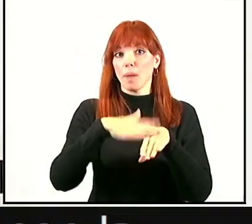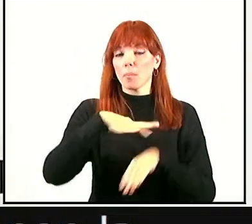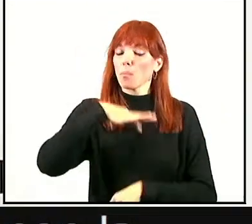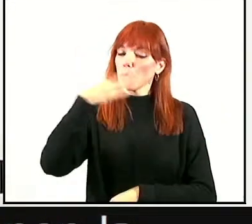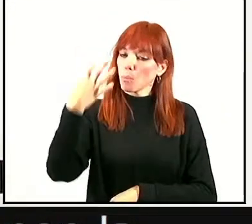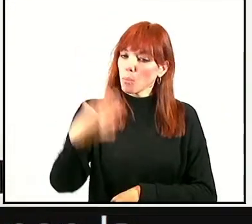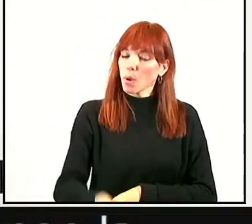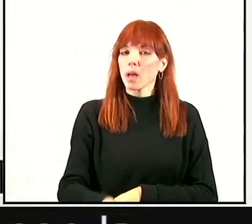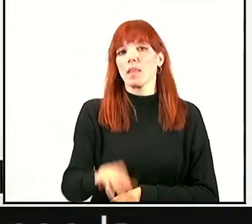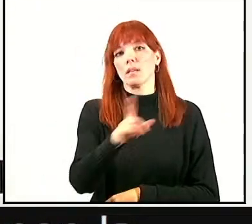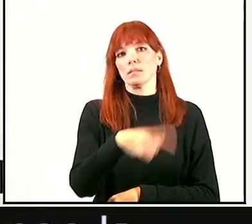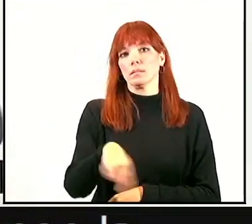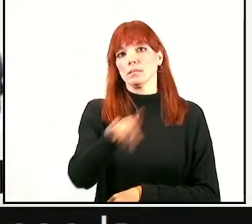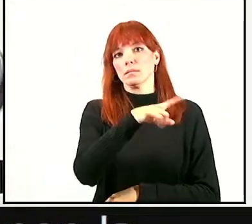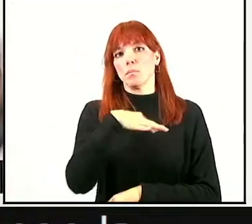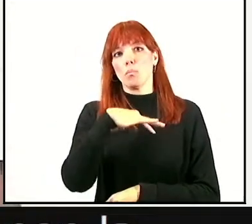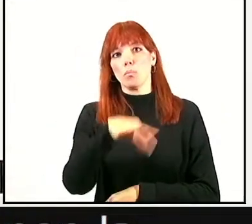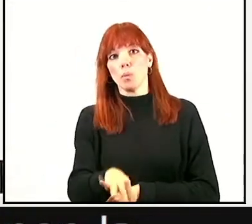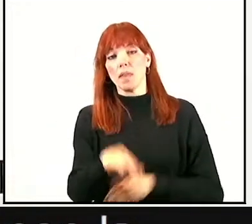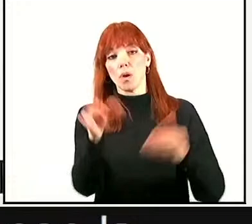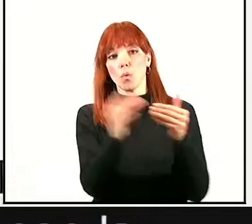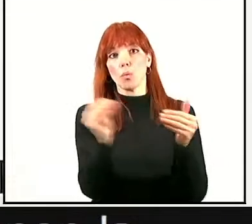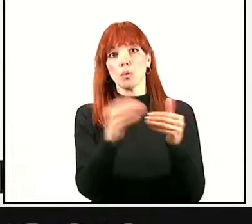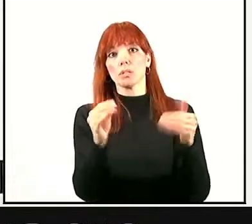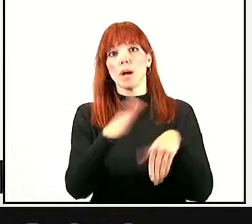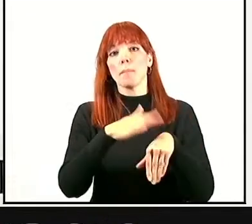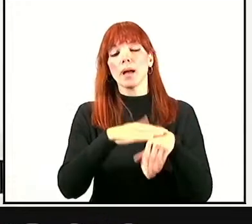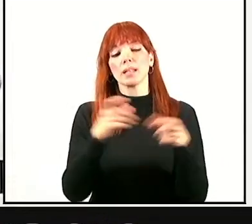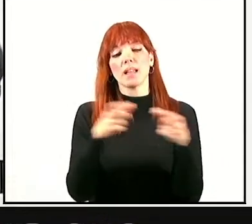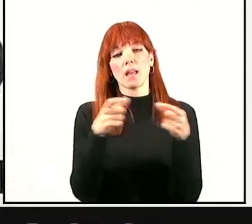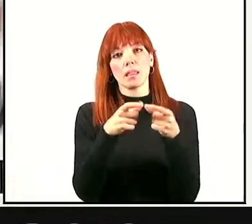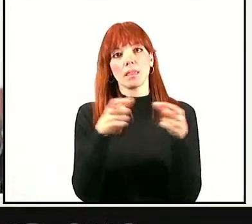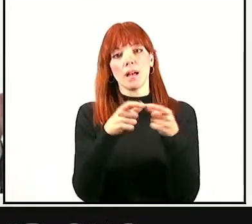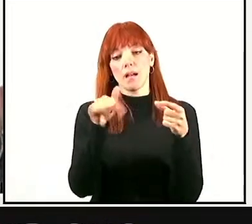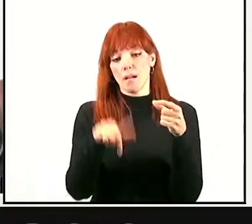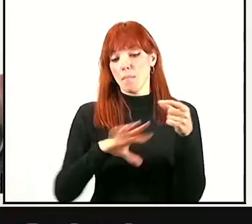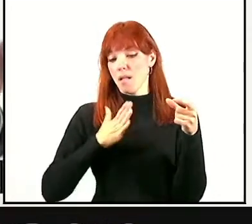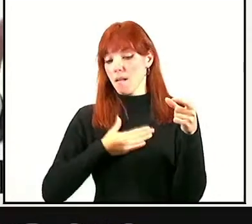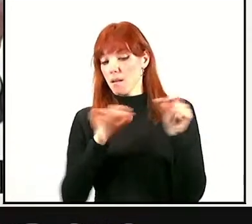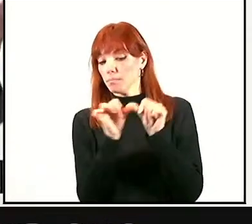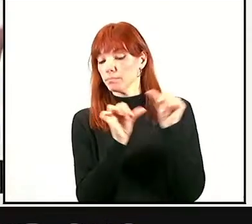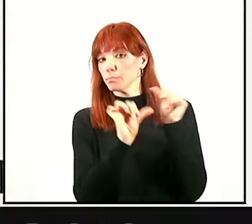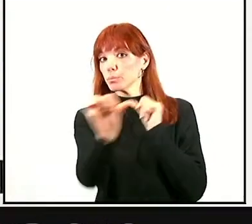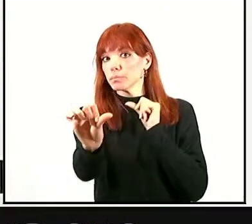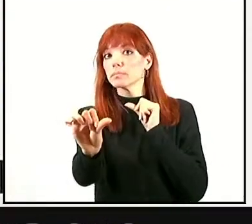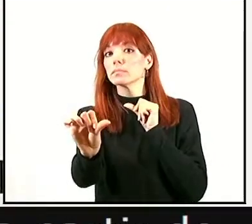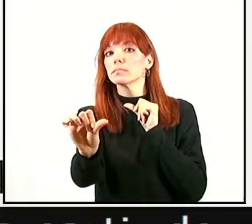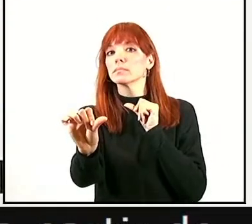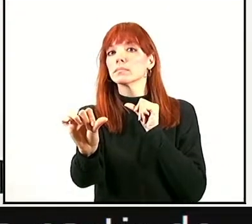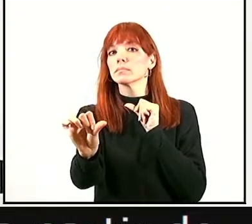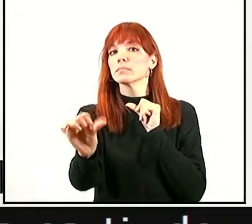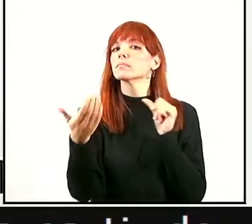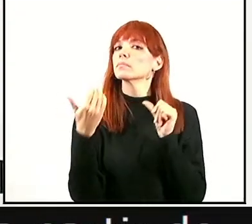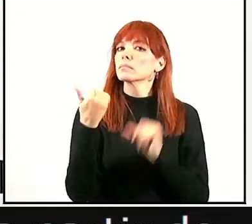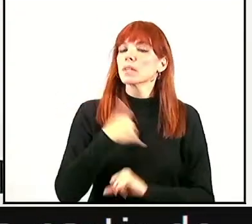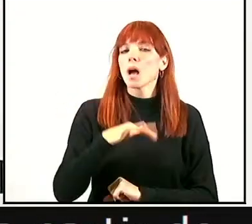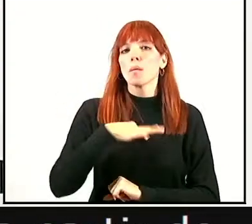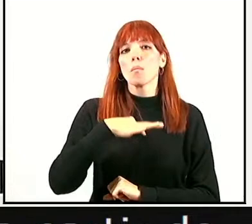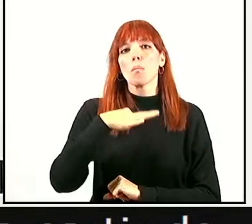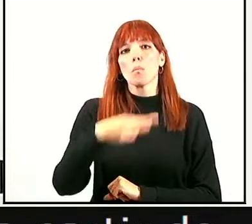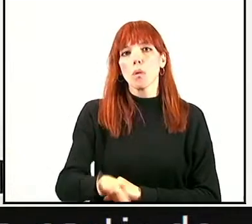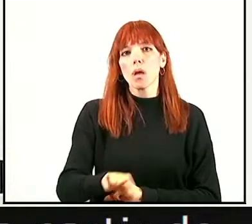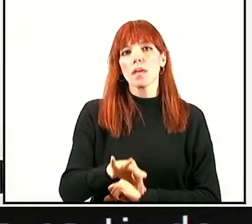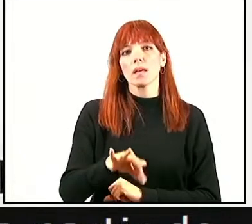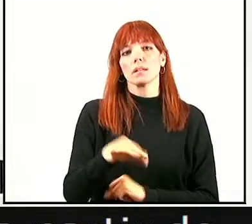puedan hacer uso de esta tarjeta, para que a partir de mañana, que es cuando lo podrán hacer, puedan